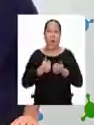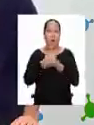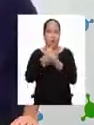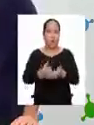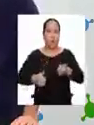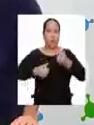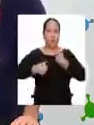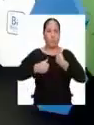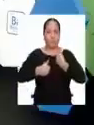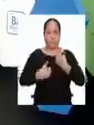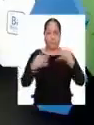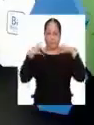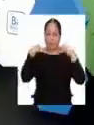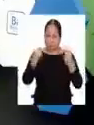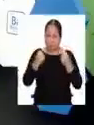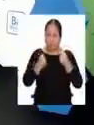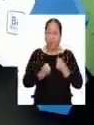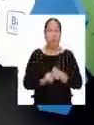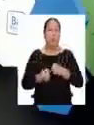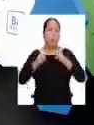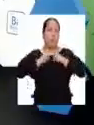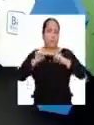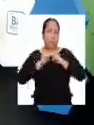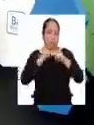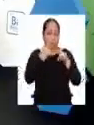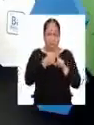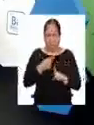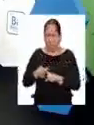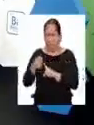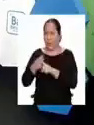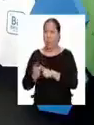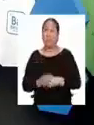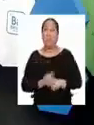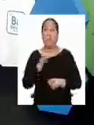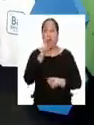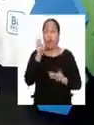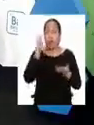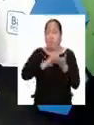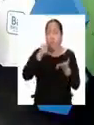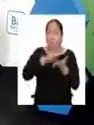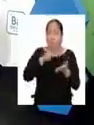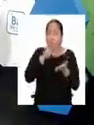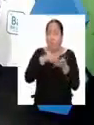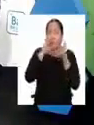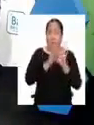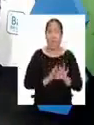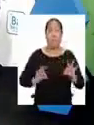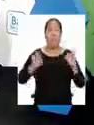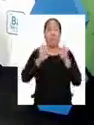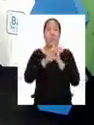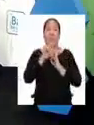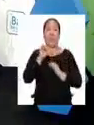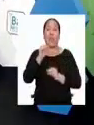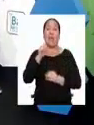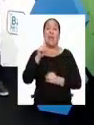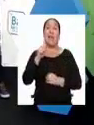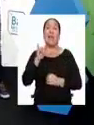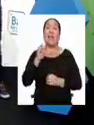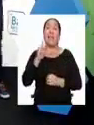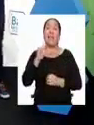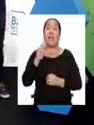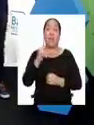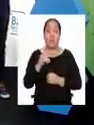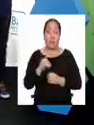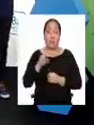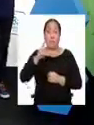entre otras actividades. Así es, Delta. Y una de las utilidades más importantes de la realidad virtual es la que se está dando